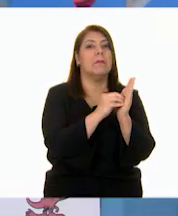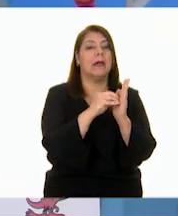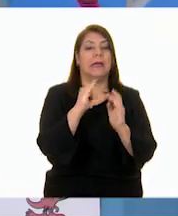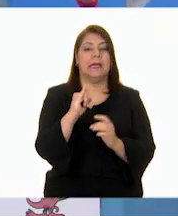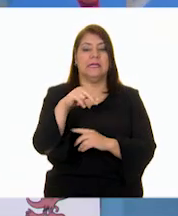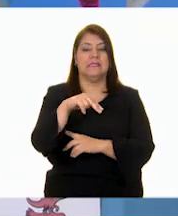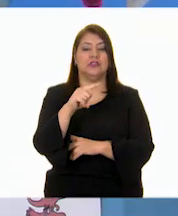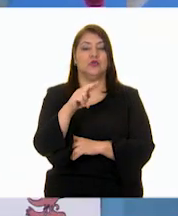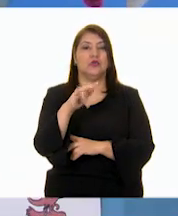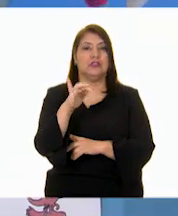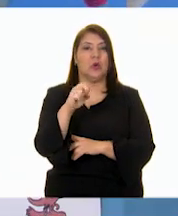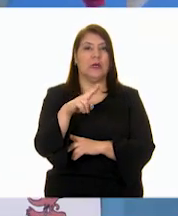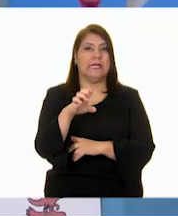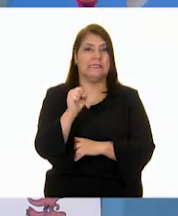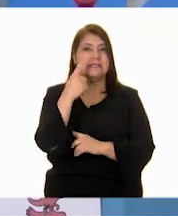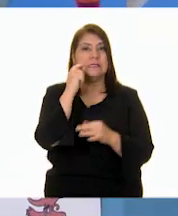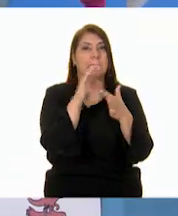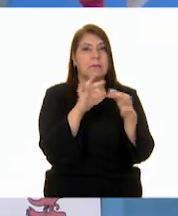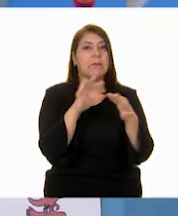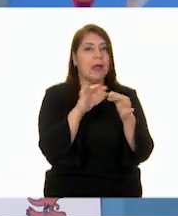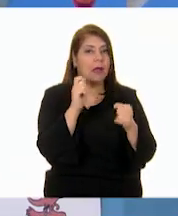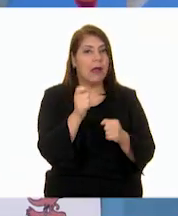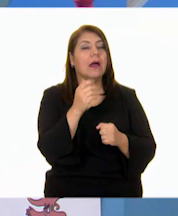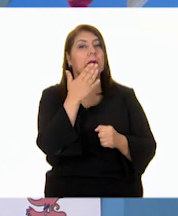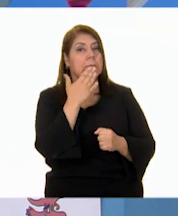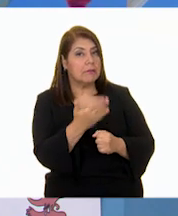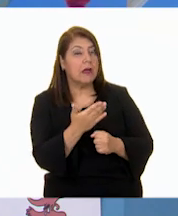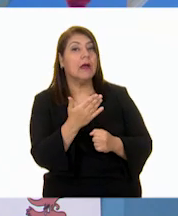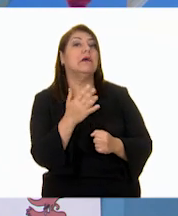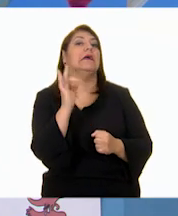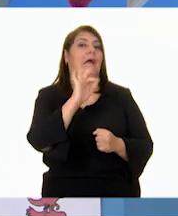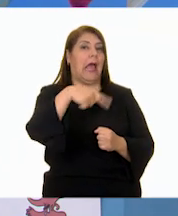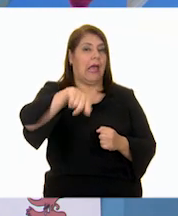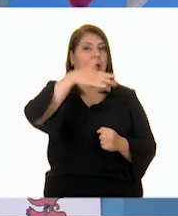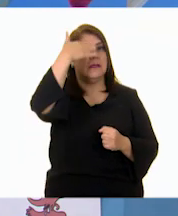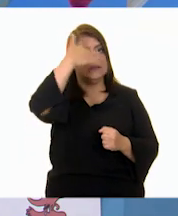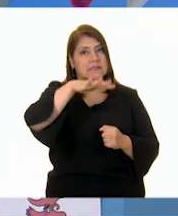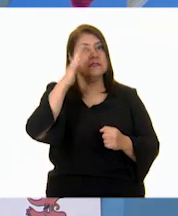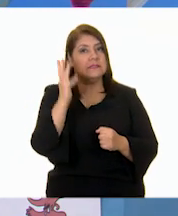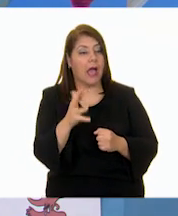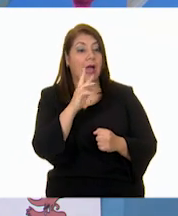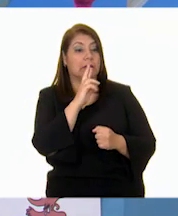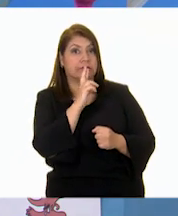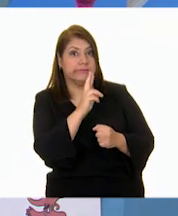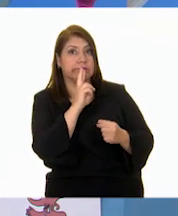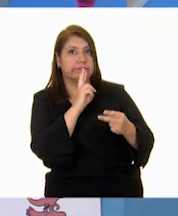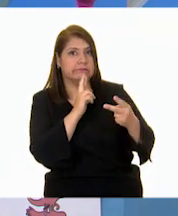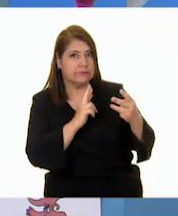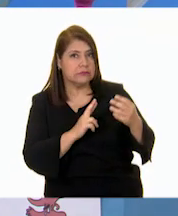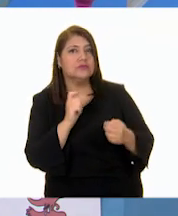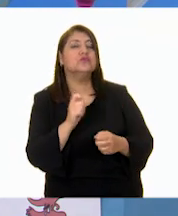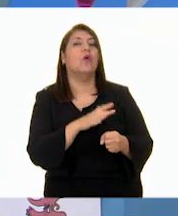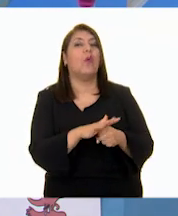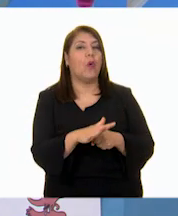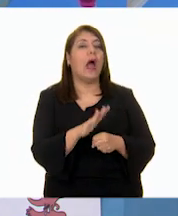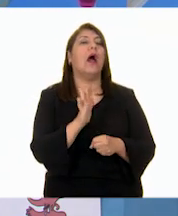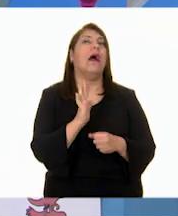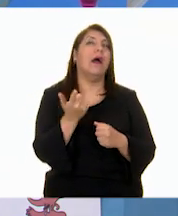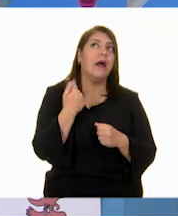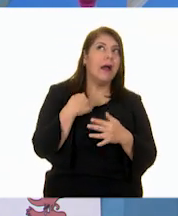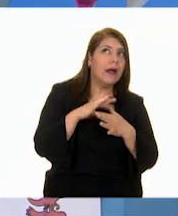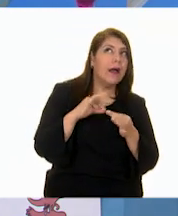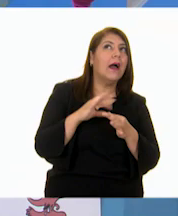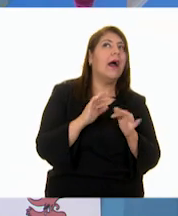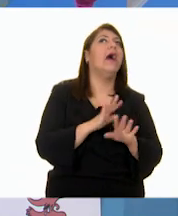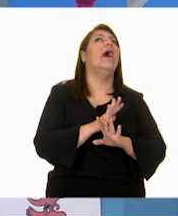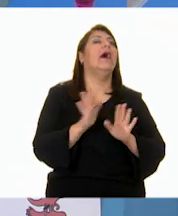Si ustedes encuestan, ya saben qué hacer. Pero si el encuestado necesita responder todo, tiene una indicación precisa de lo que se